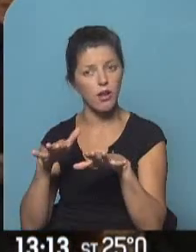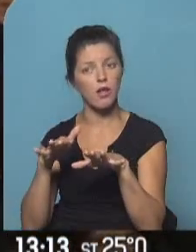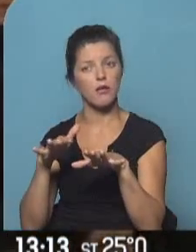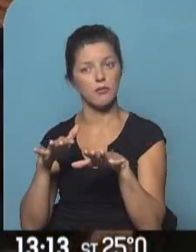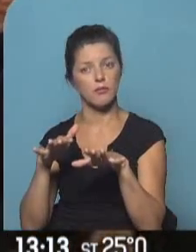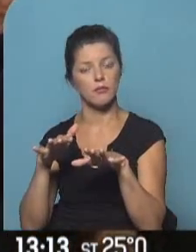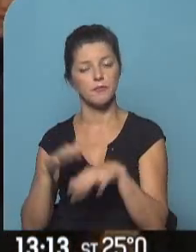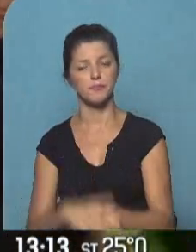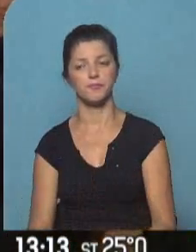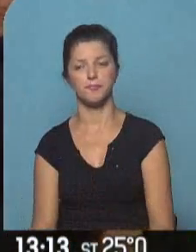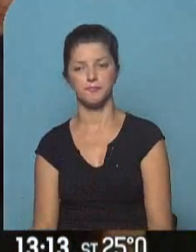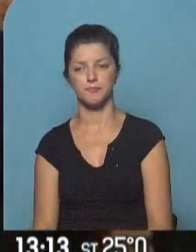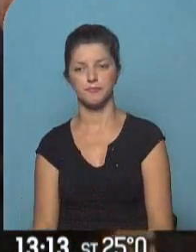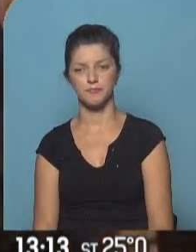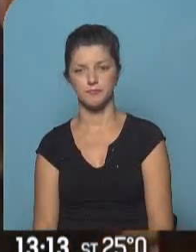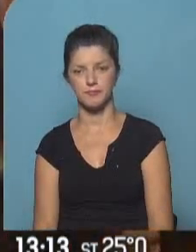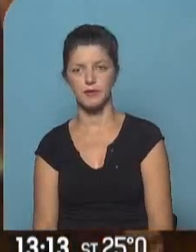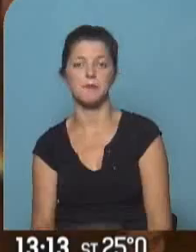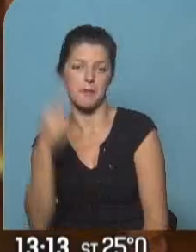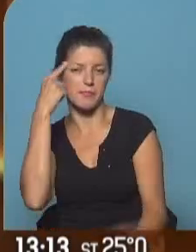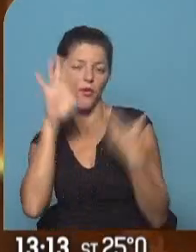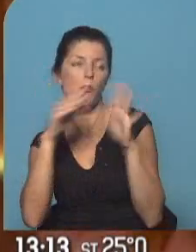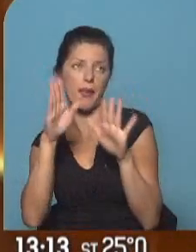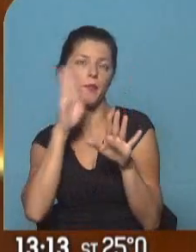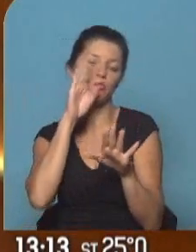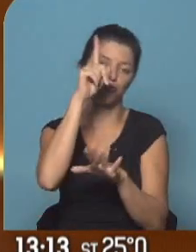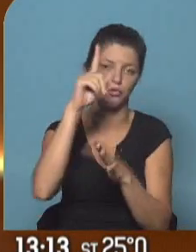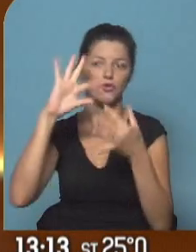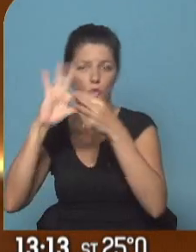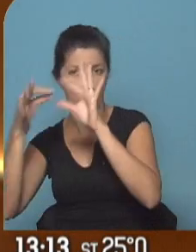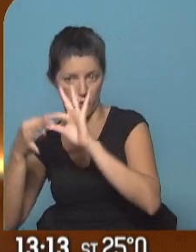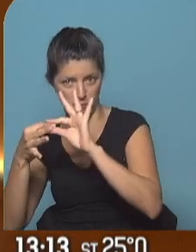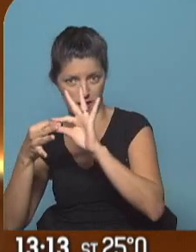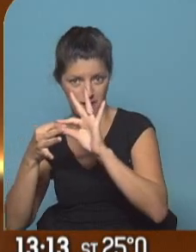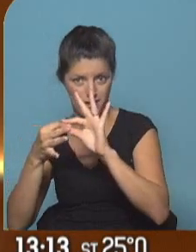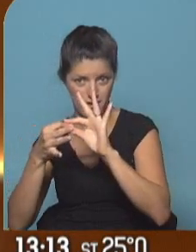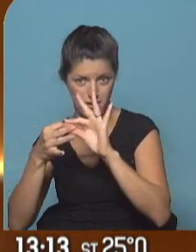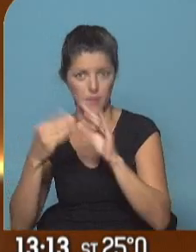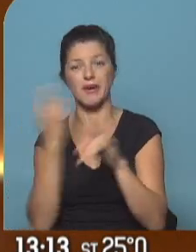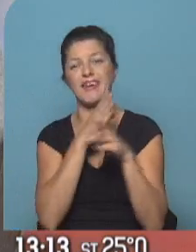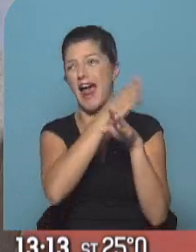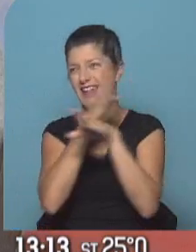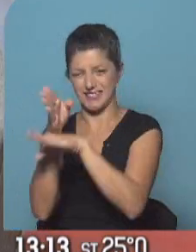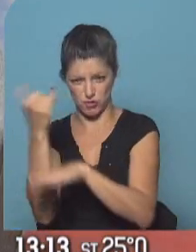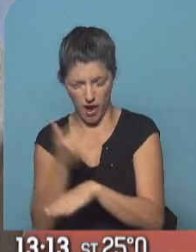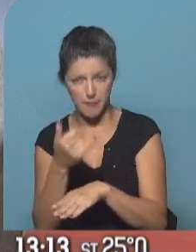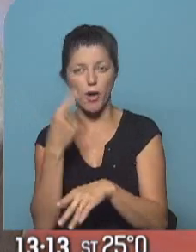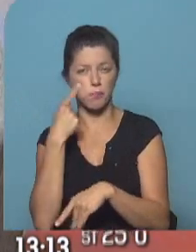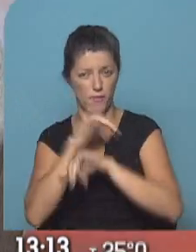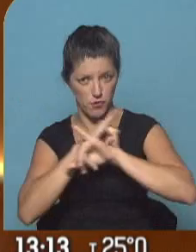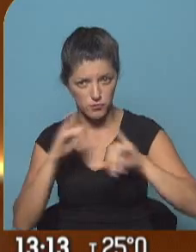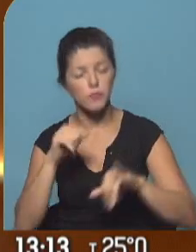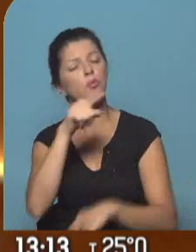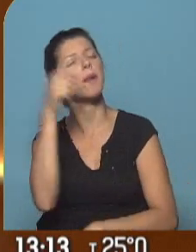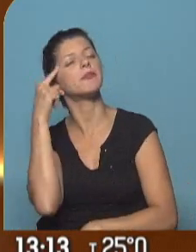la mirada tanto de Estados Unidos como de Europa, porque son los medios que en general a los que uno tiene acceso. ¿Cómo ves vos la cuestión de la libertad de